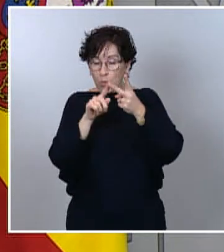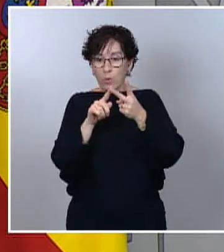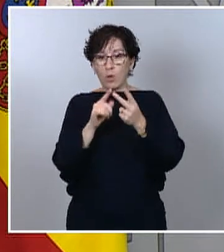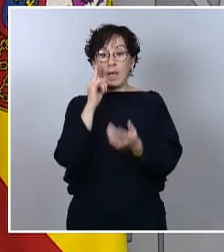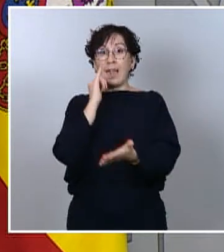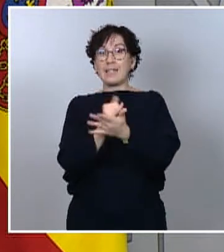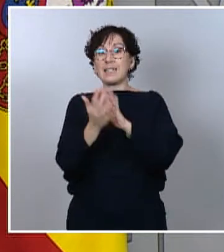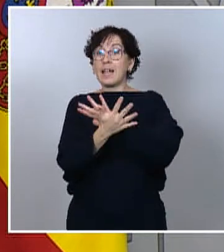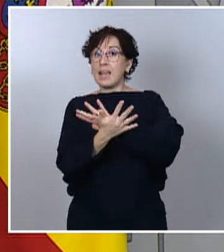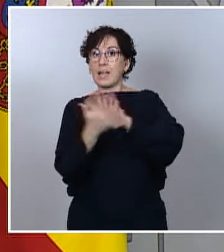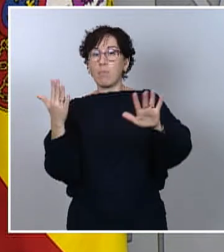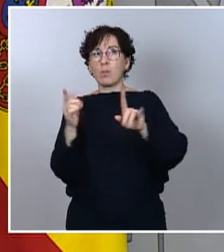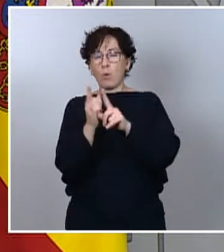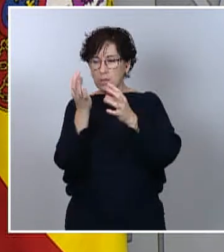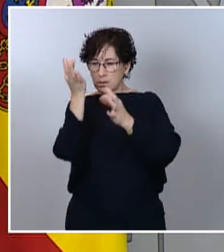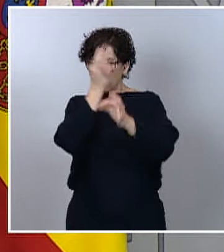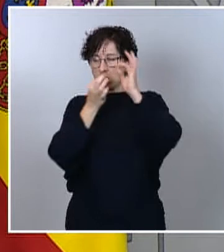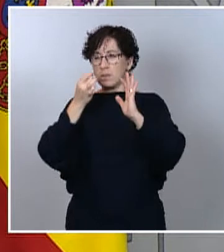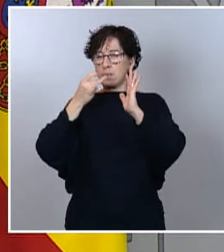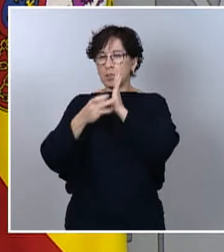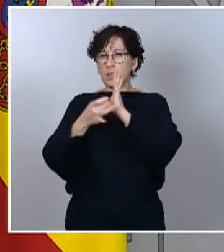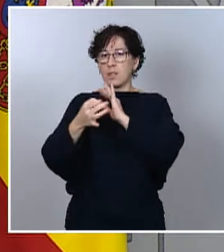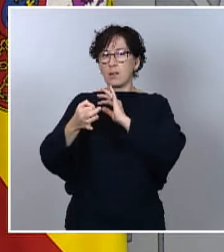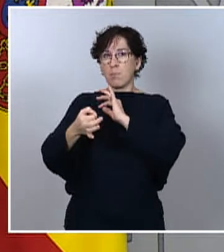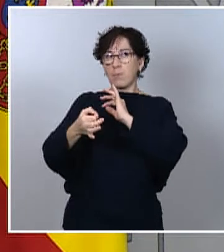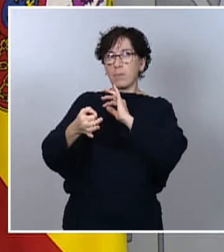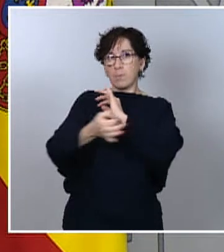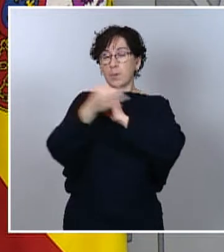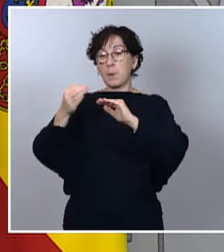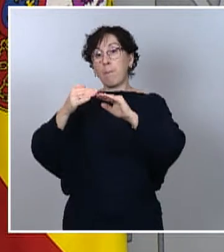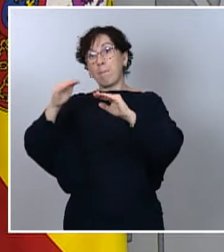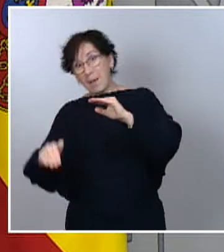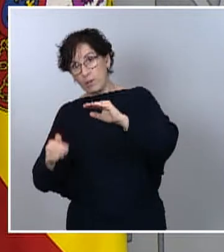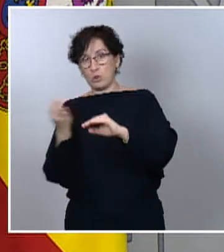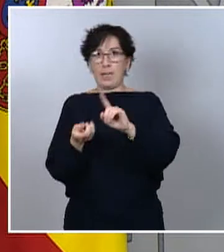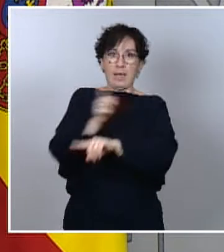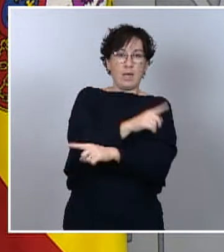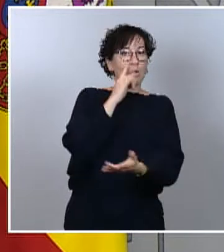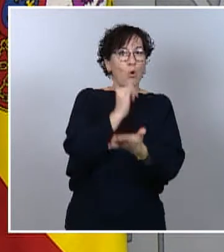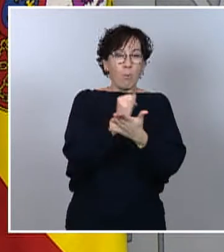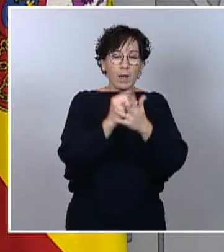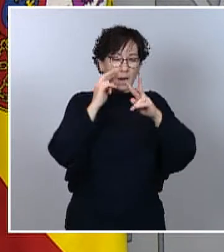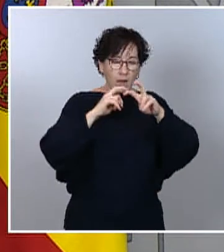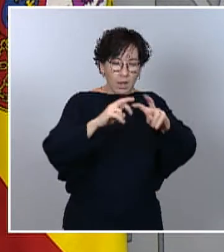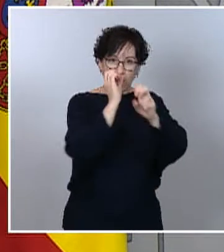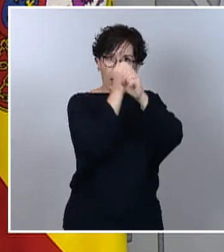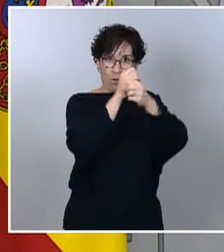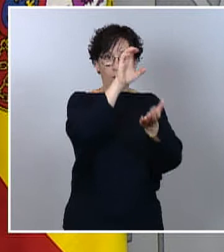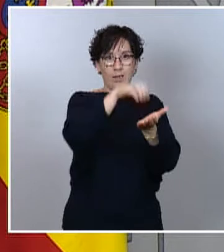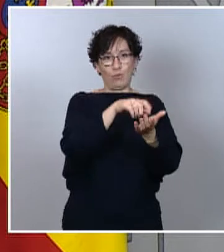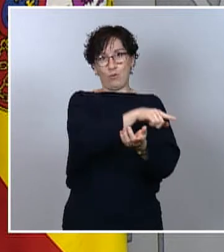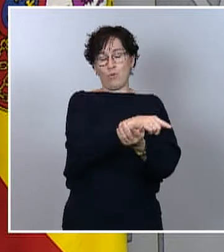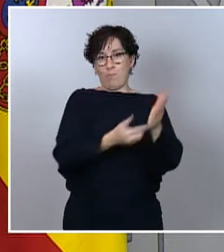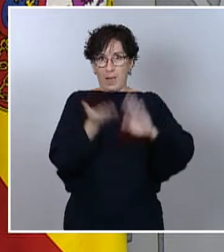que ofrecen las técnicas de laboratorio. Por tanto, y este es el motivo por el que los organismos internacionales